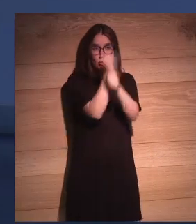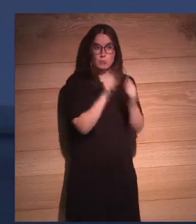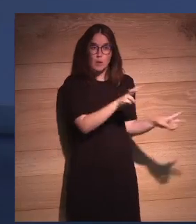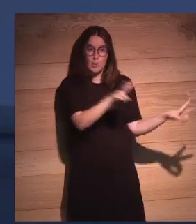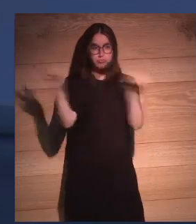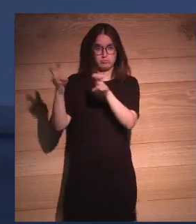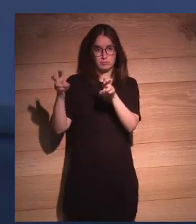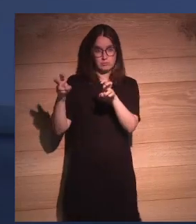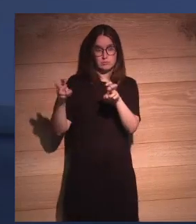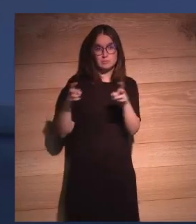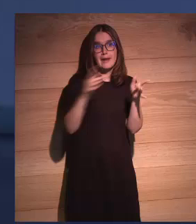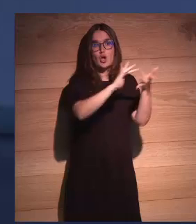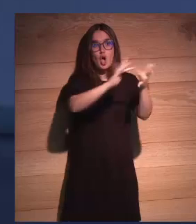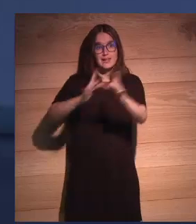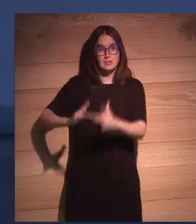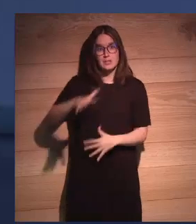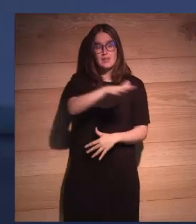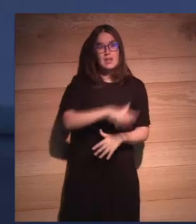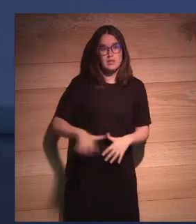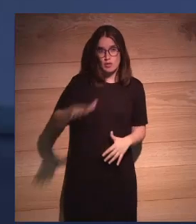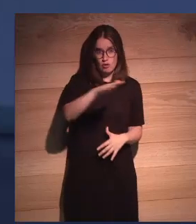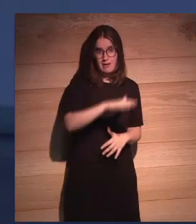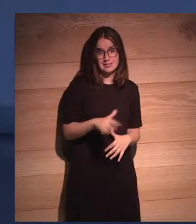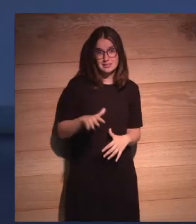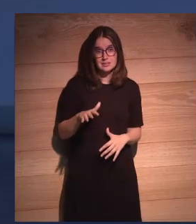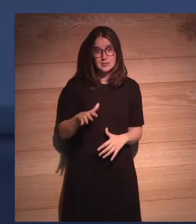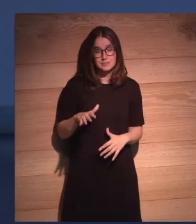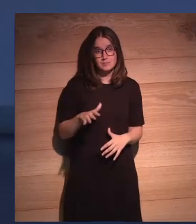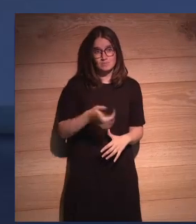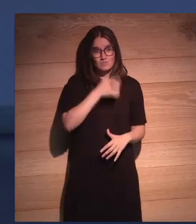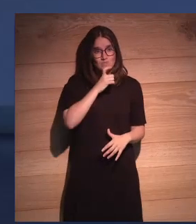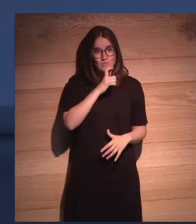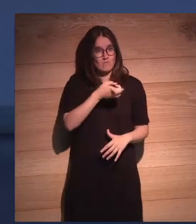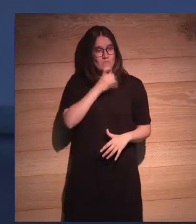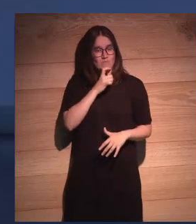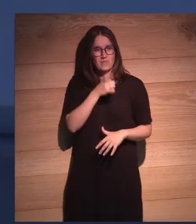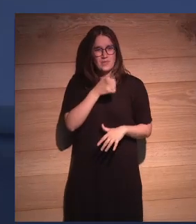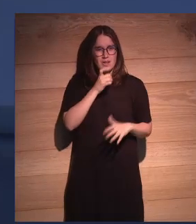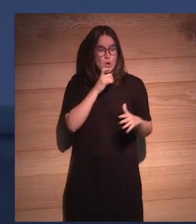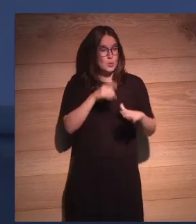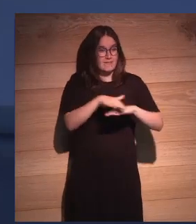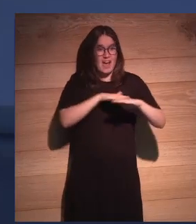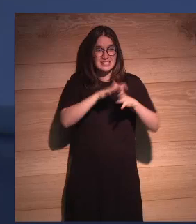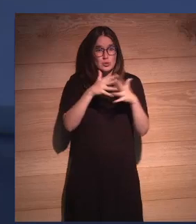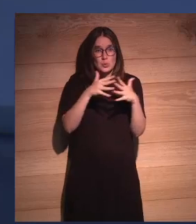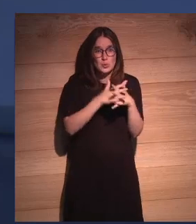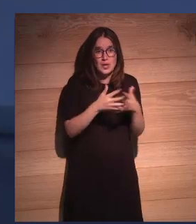de provisión de conectividad en zonas realmente difíciles y con unas